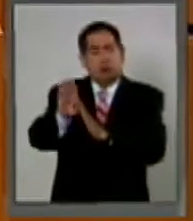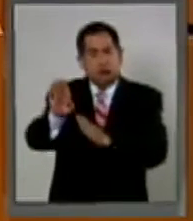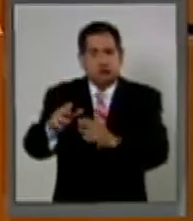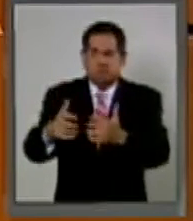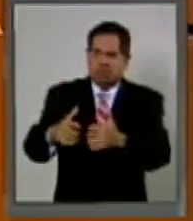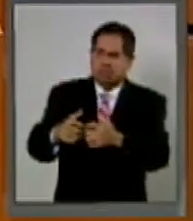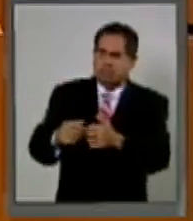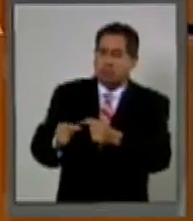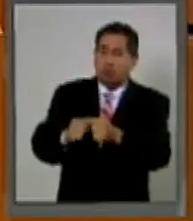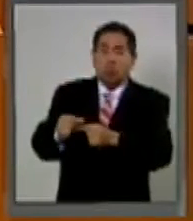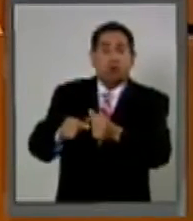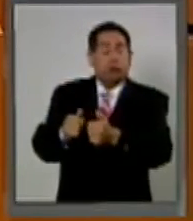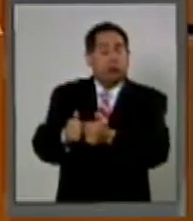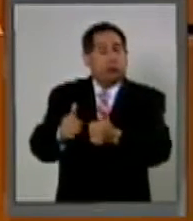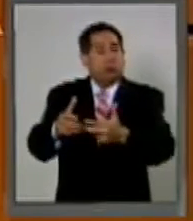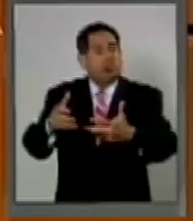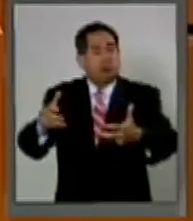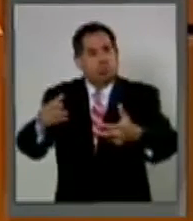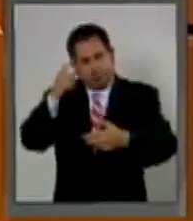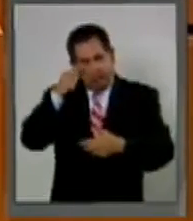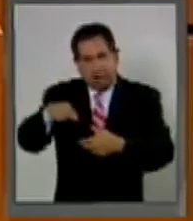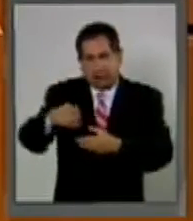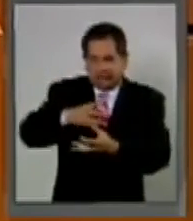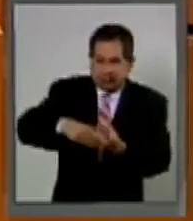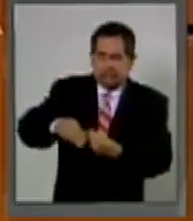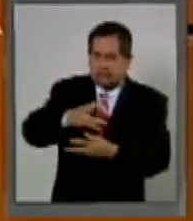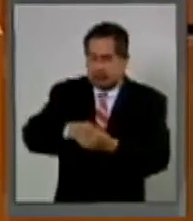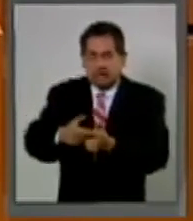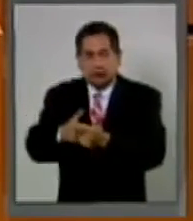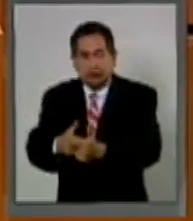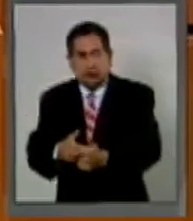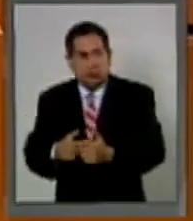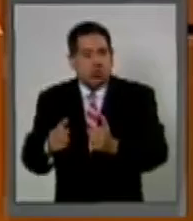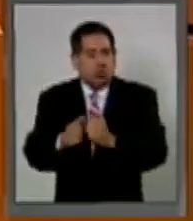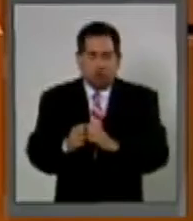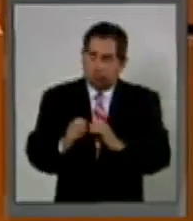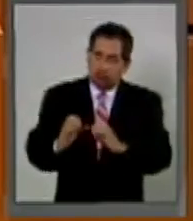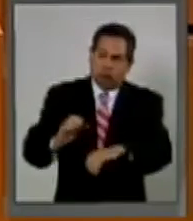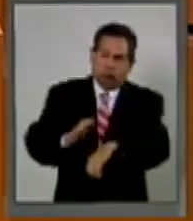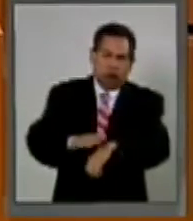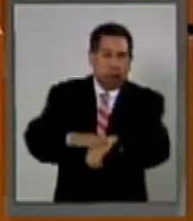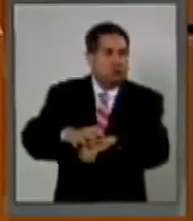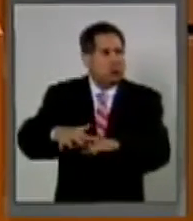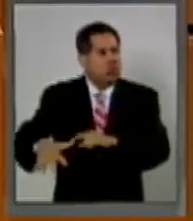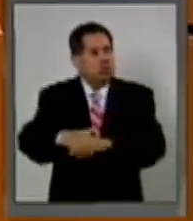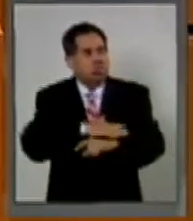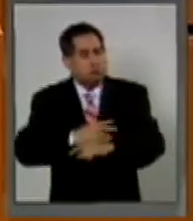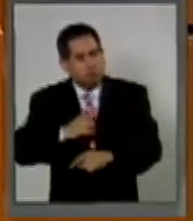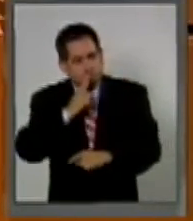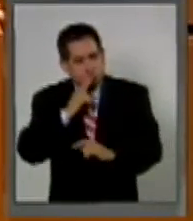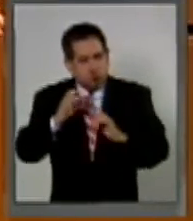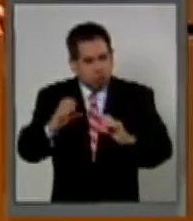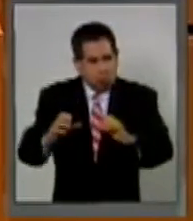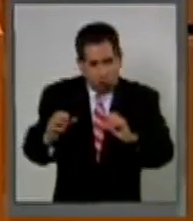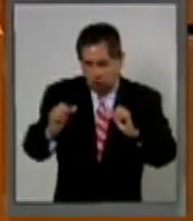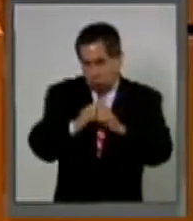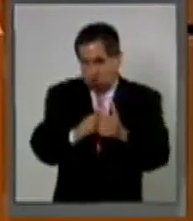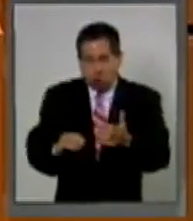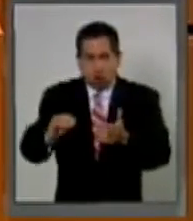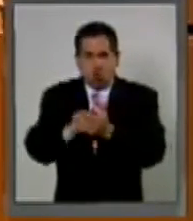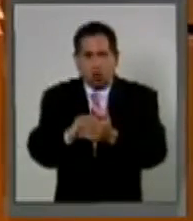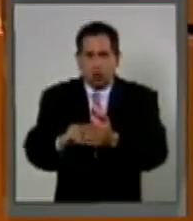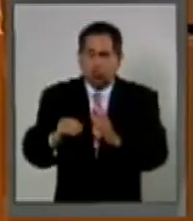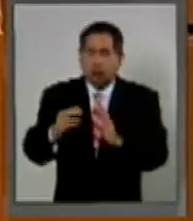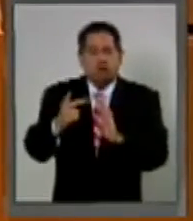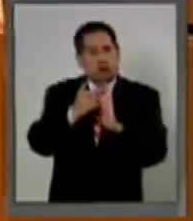microempresas que permitan la pesca sostenible y el cuidado del ecosistema aplicando el código de